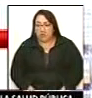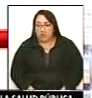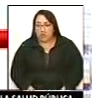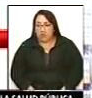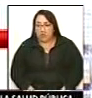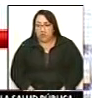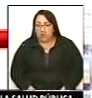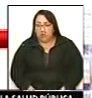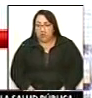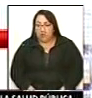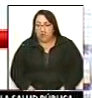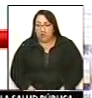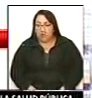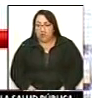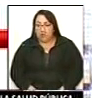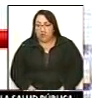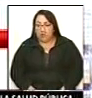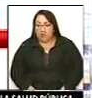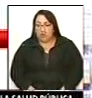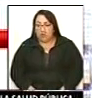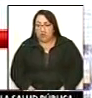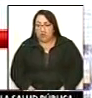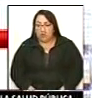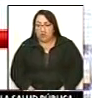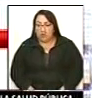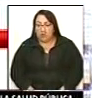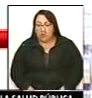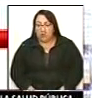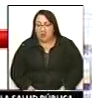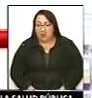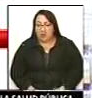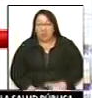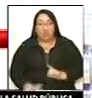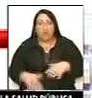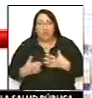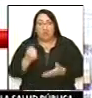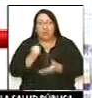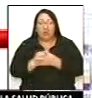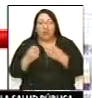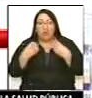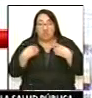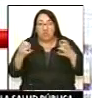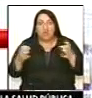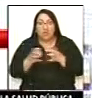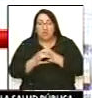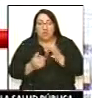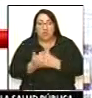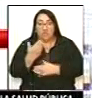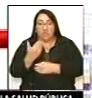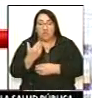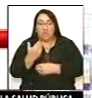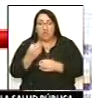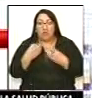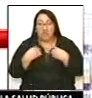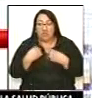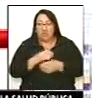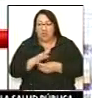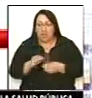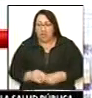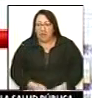Y no podemos aprobar oficinas de integridad o nuevas OCMAS